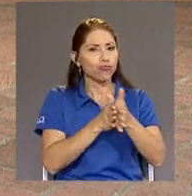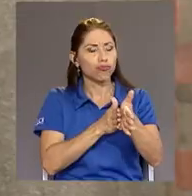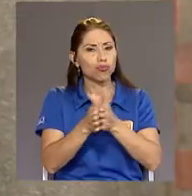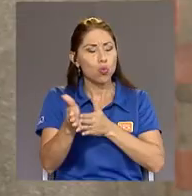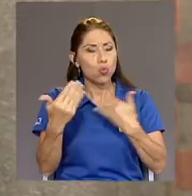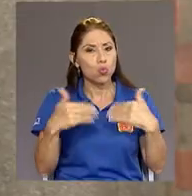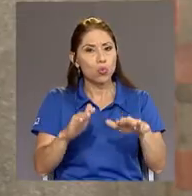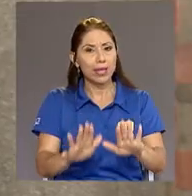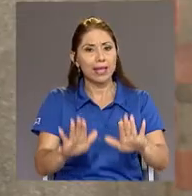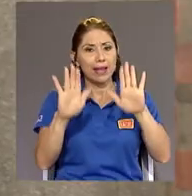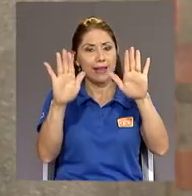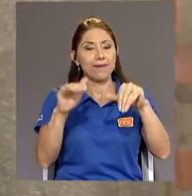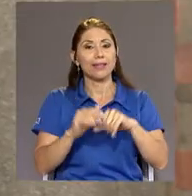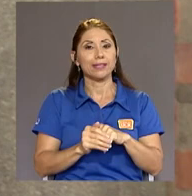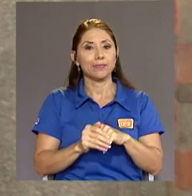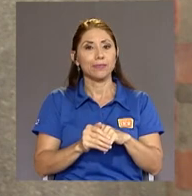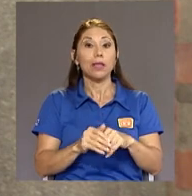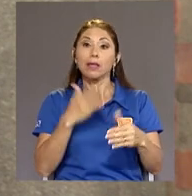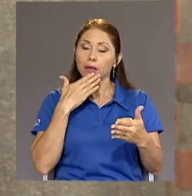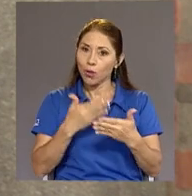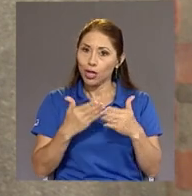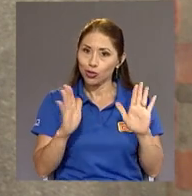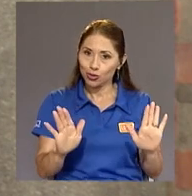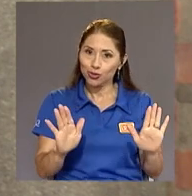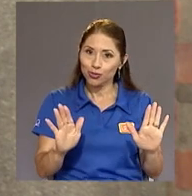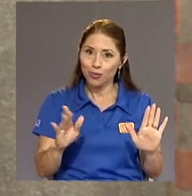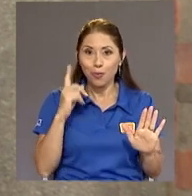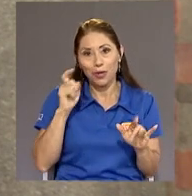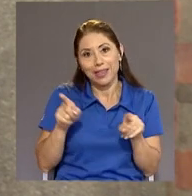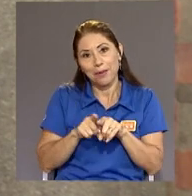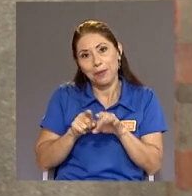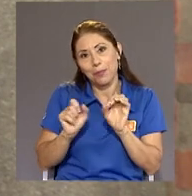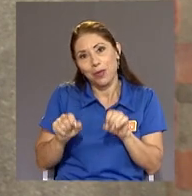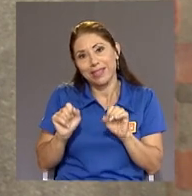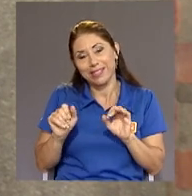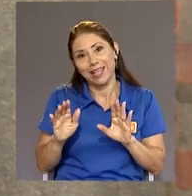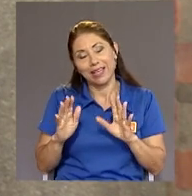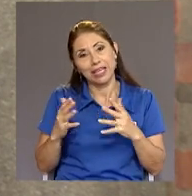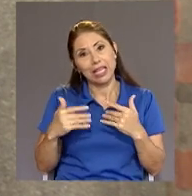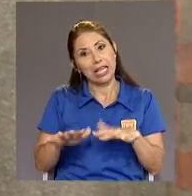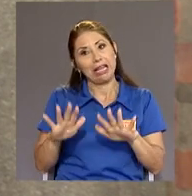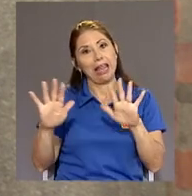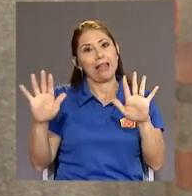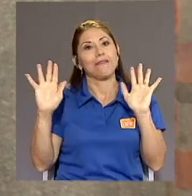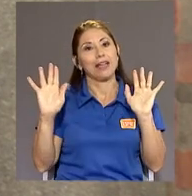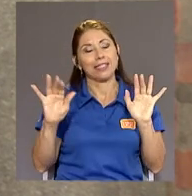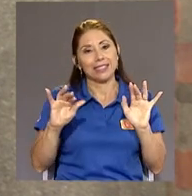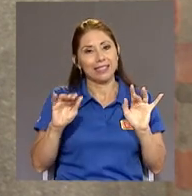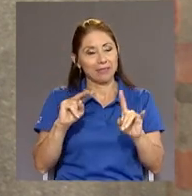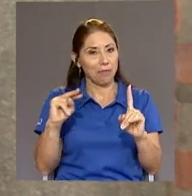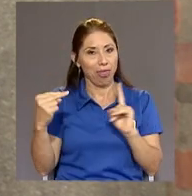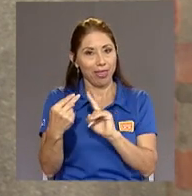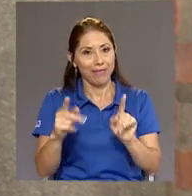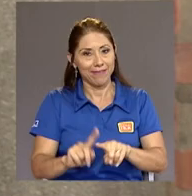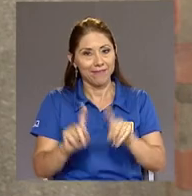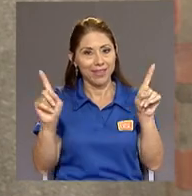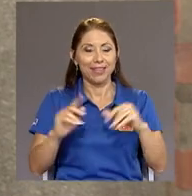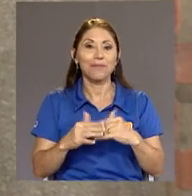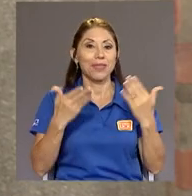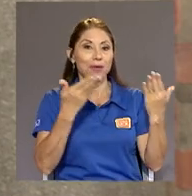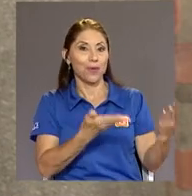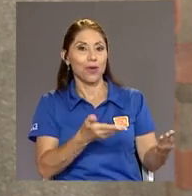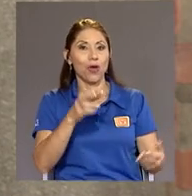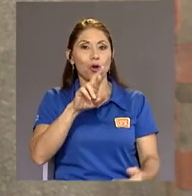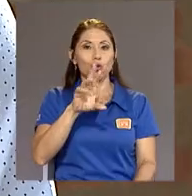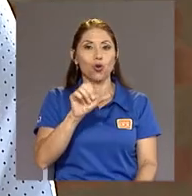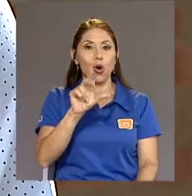increíbles, increíbles de buenos, porque pueden ser también increíbles en otro sentido. Tenemos a don